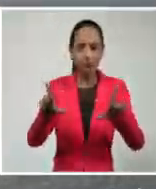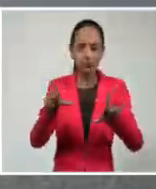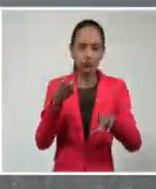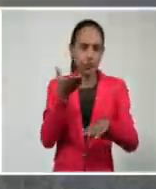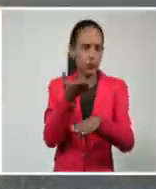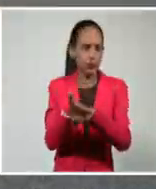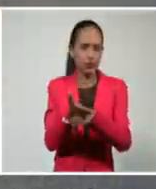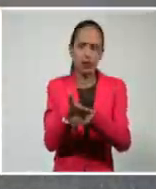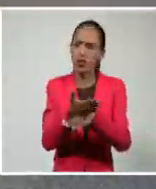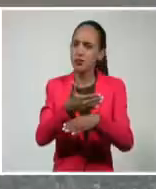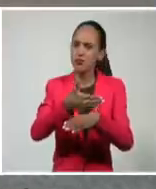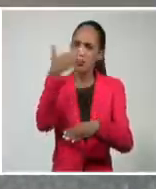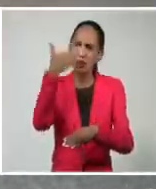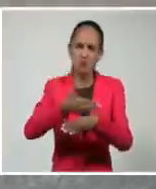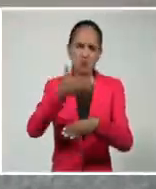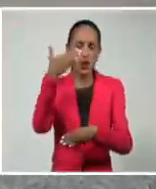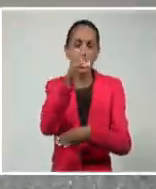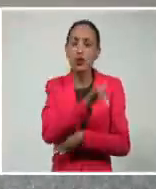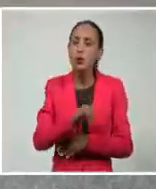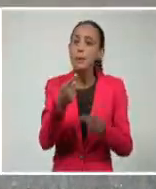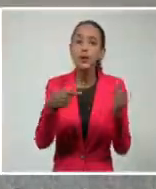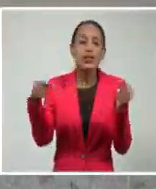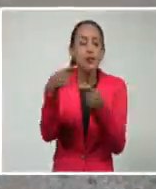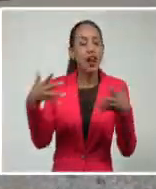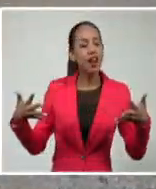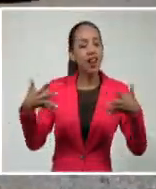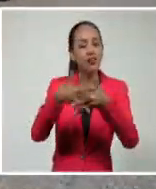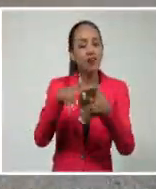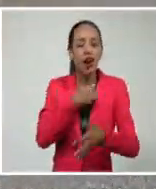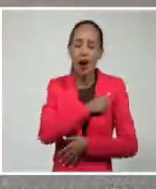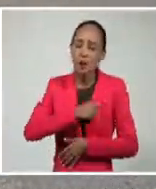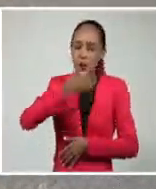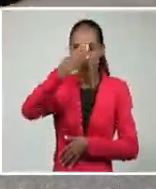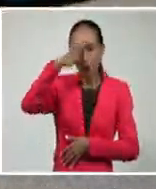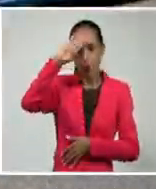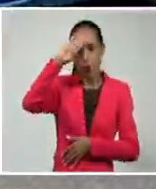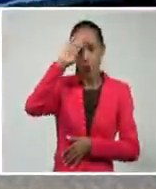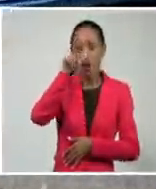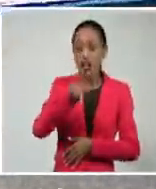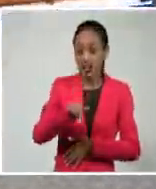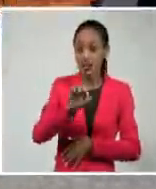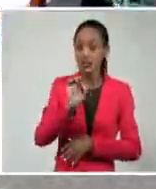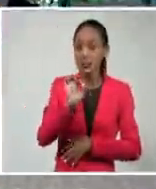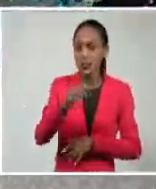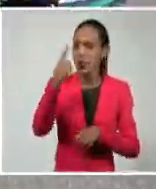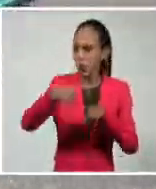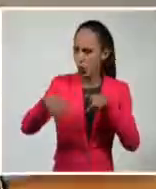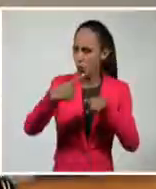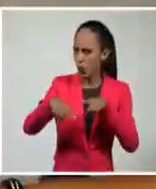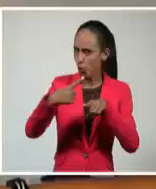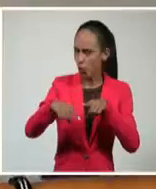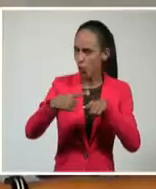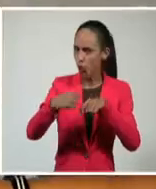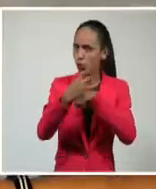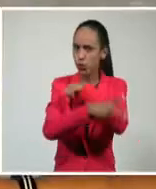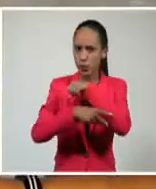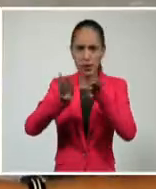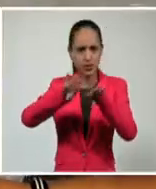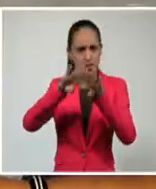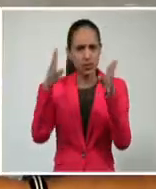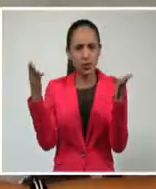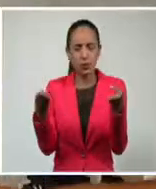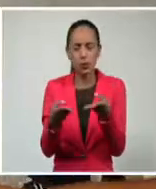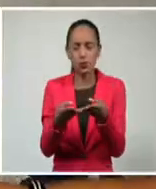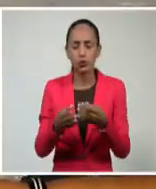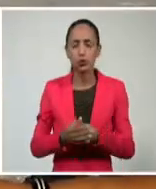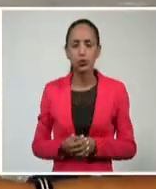al bloqueo y pedían puentes de amor con Cuba, convocatoria que también se hizo realidad en otras partes del mundo. Concientizar una vez